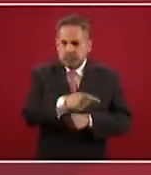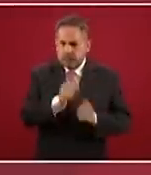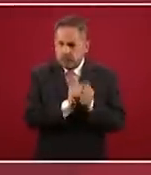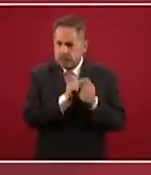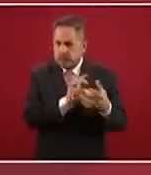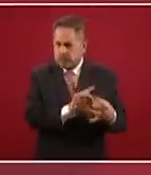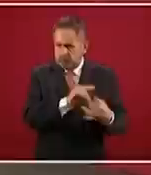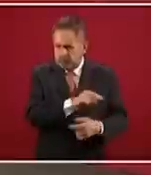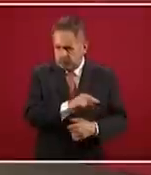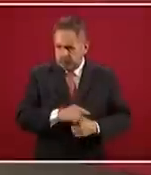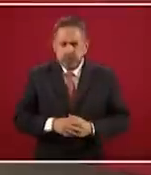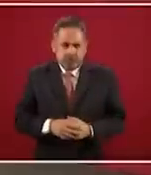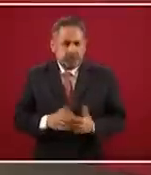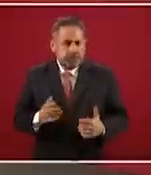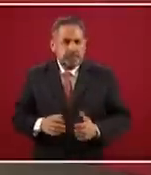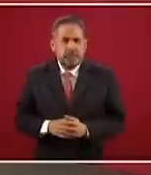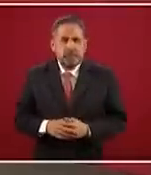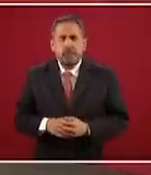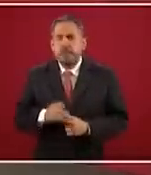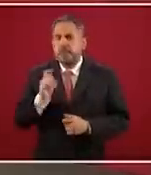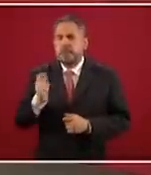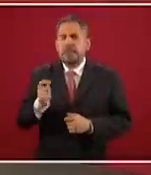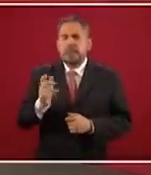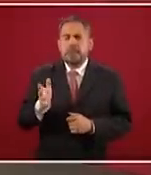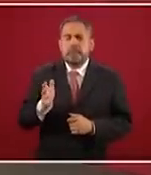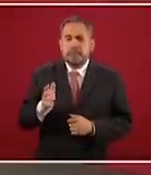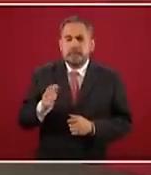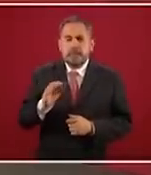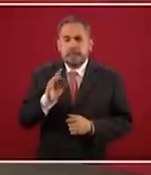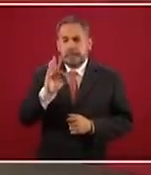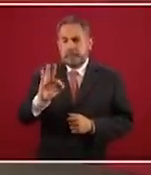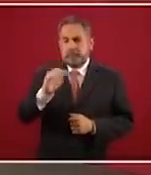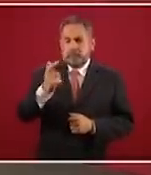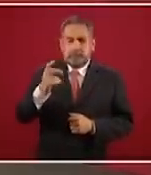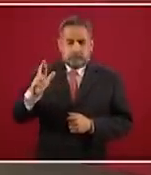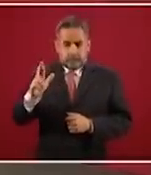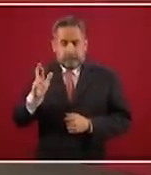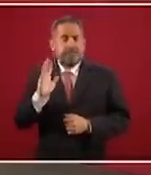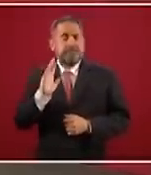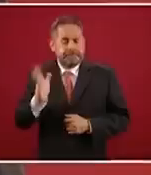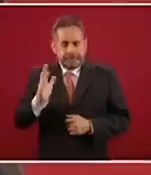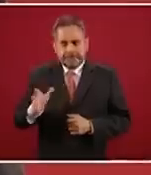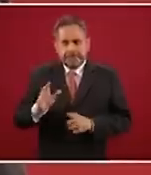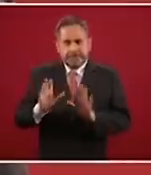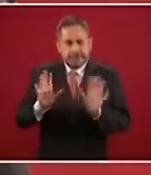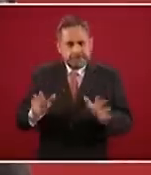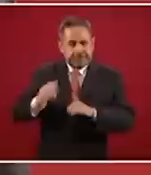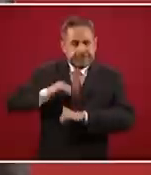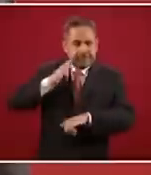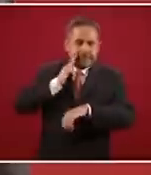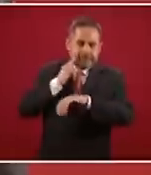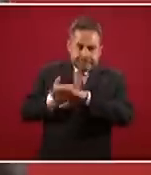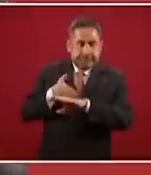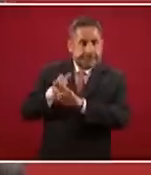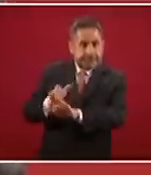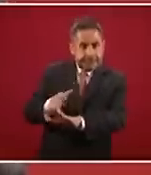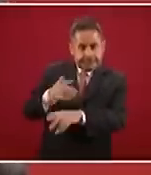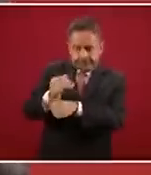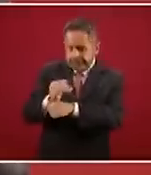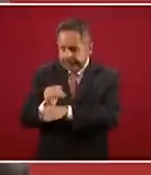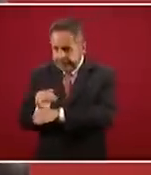ellos. Desde luego, ya la Fiscalía General, que es la que está llevando a